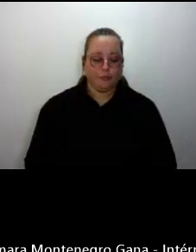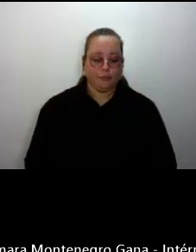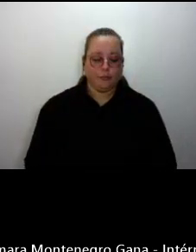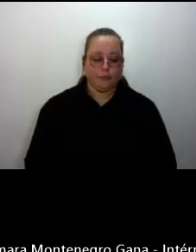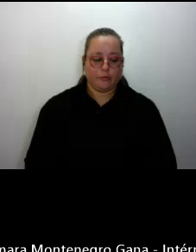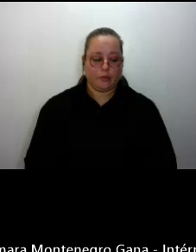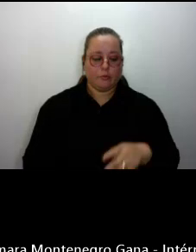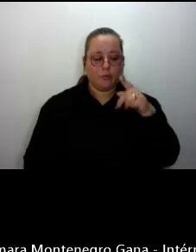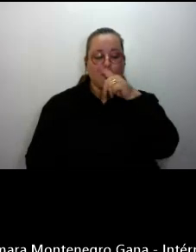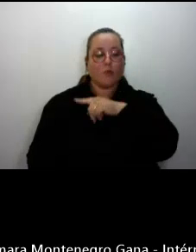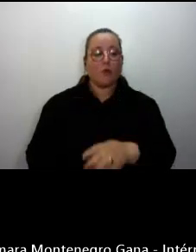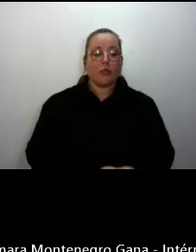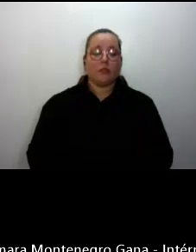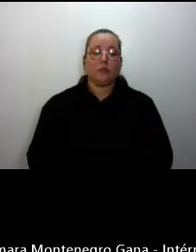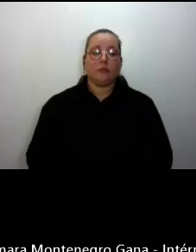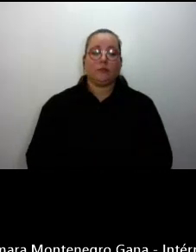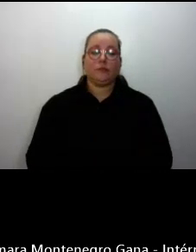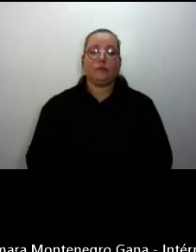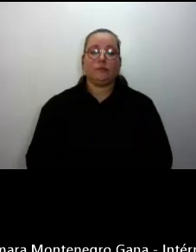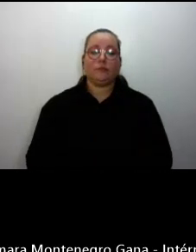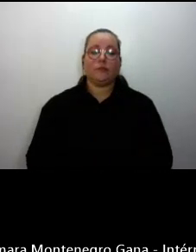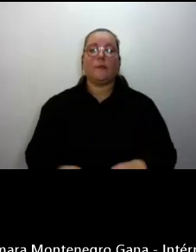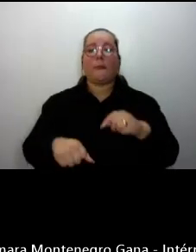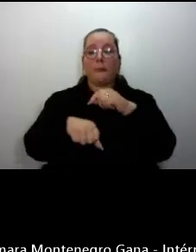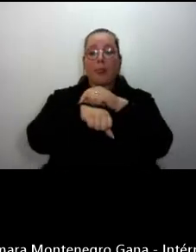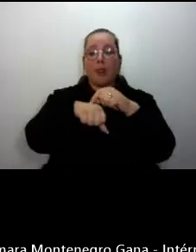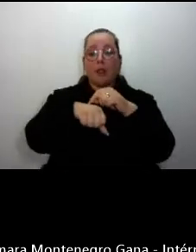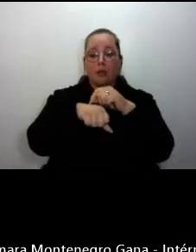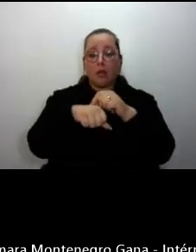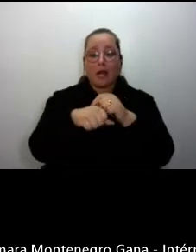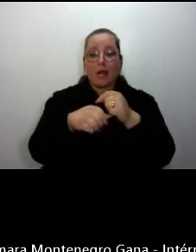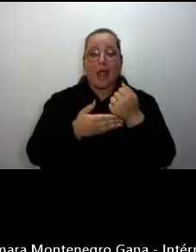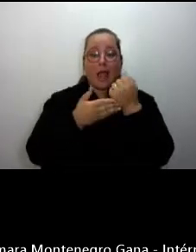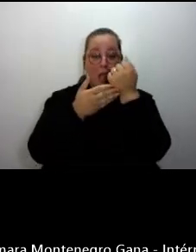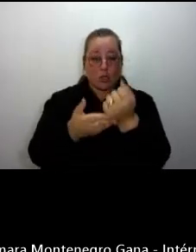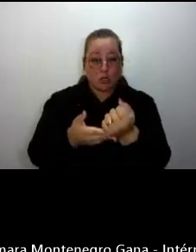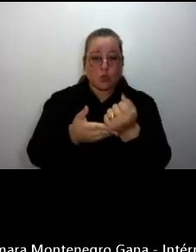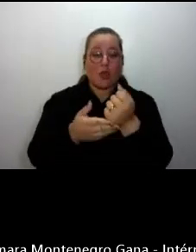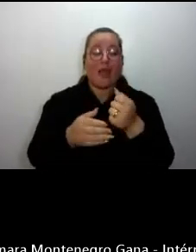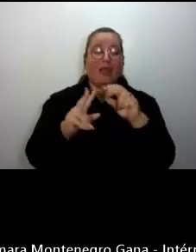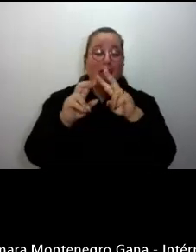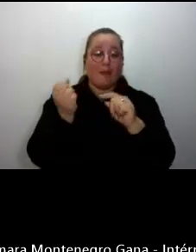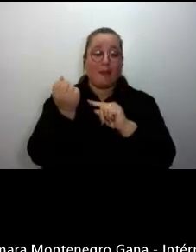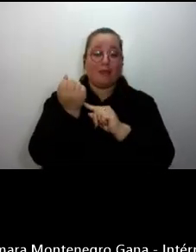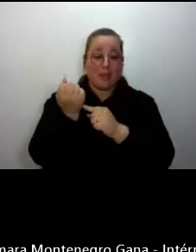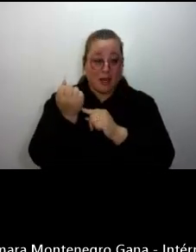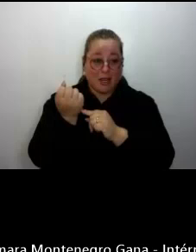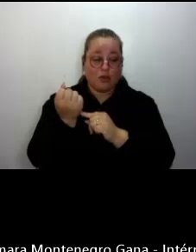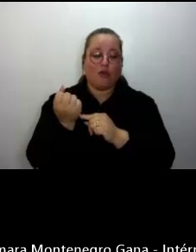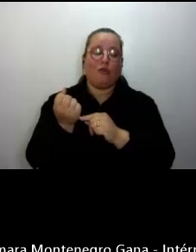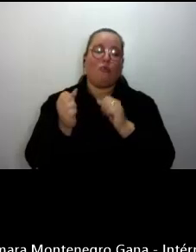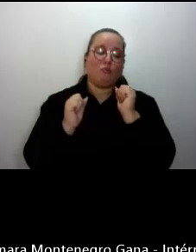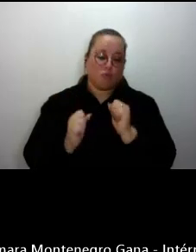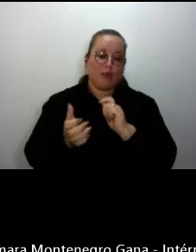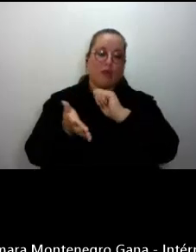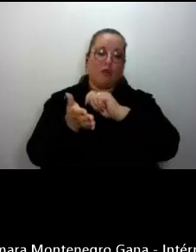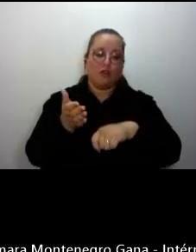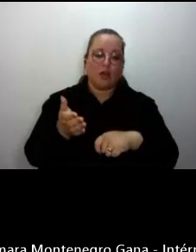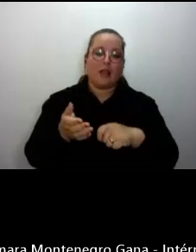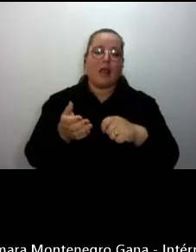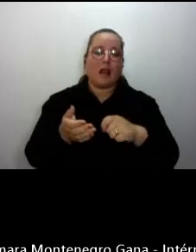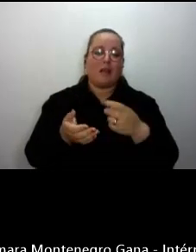Por último, sobre las horas de asistente técnico, ¿cierto?, que pueden ser contratadas o con recursos